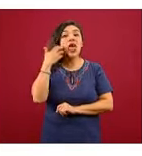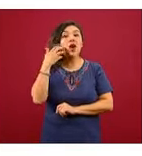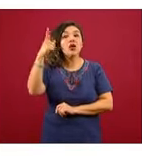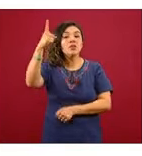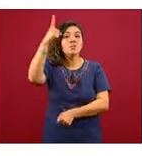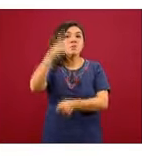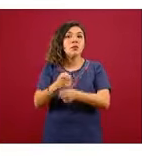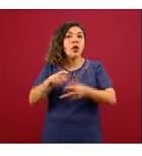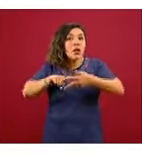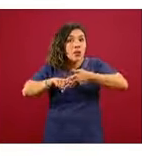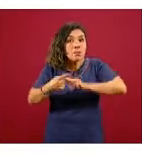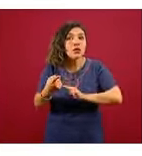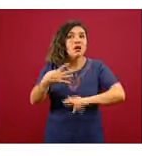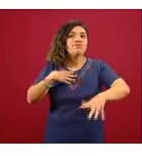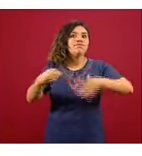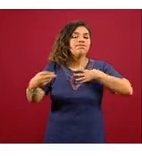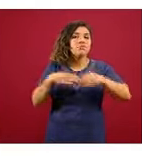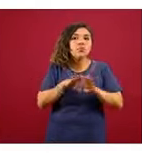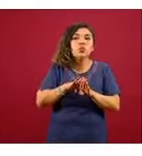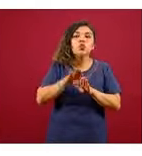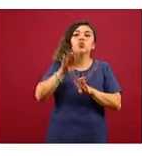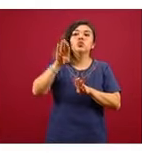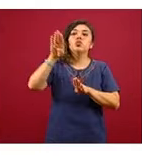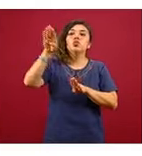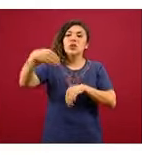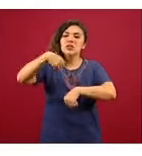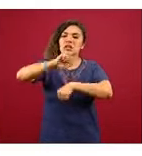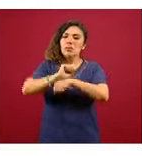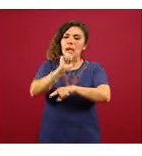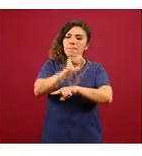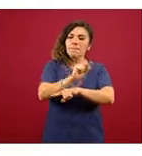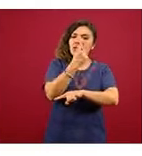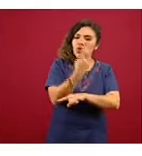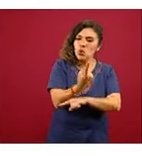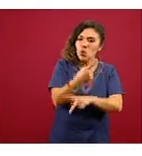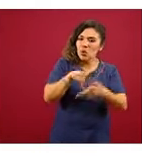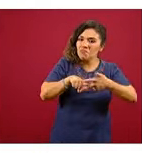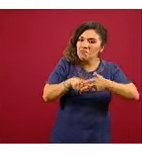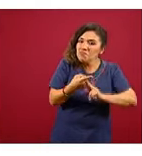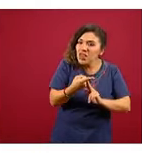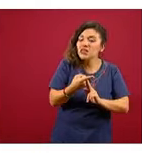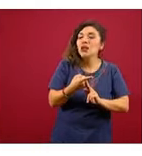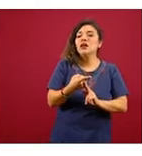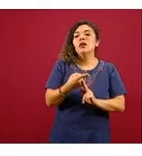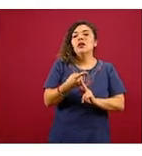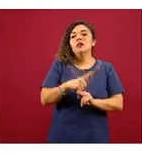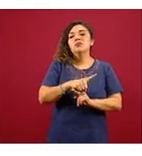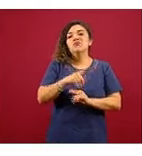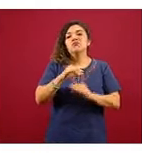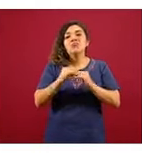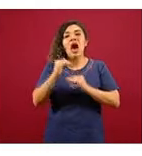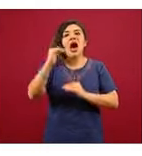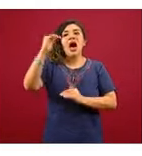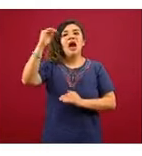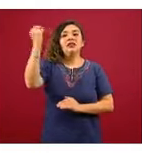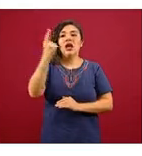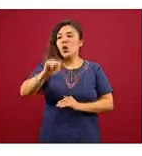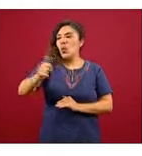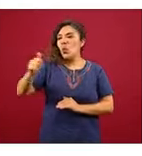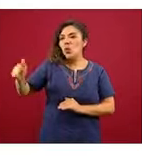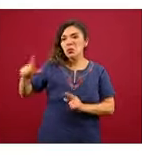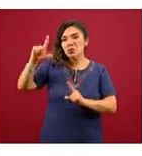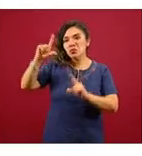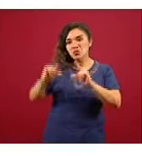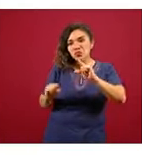primero en iniciar con los ascensos a partir de la semana 21, los tuvo muy por encima de los demás municipios